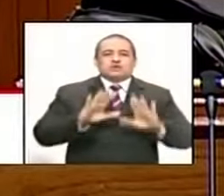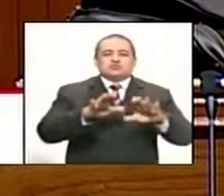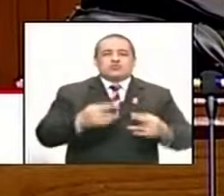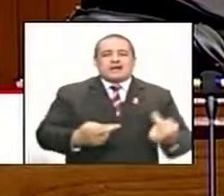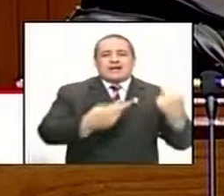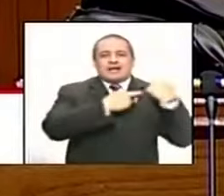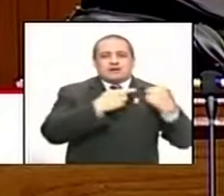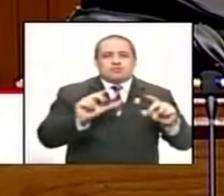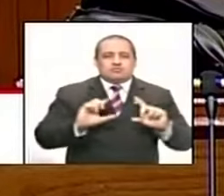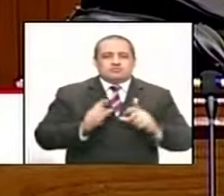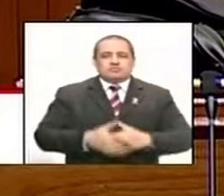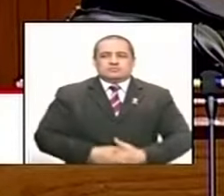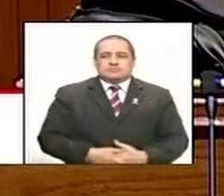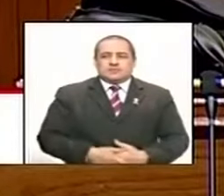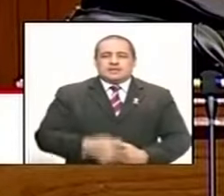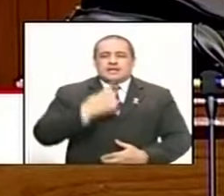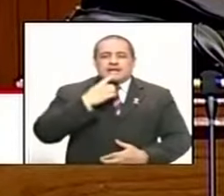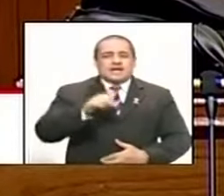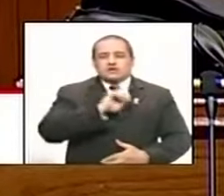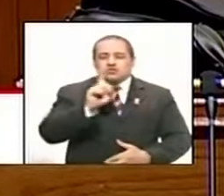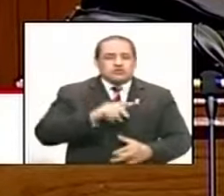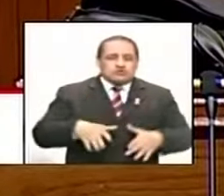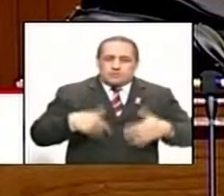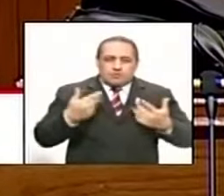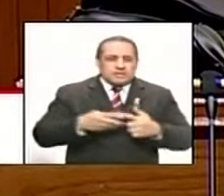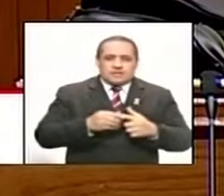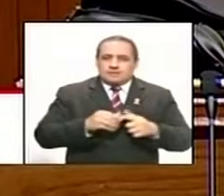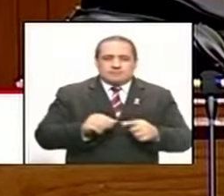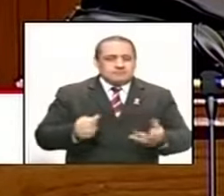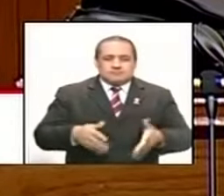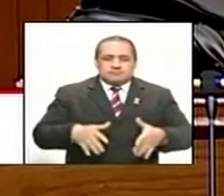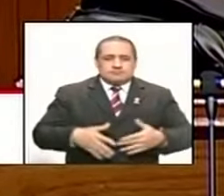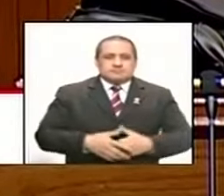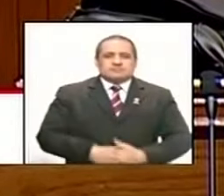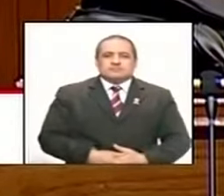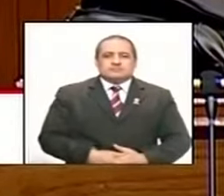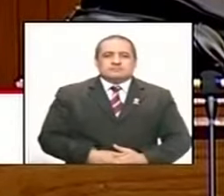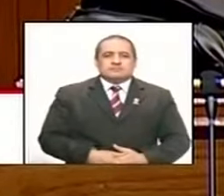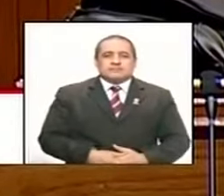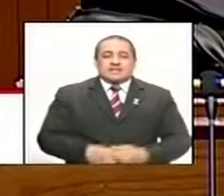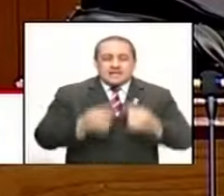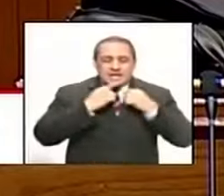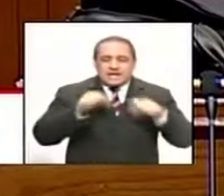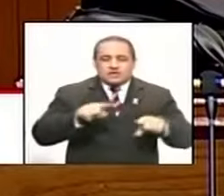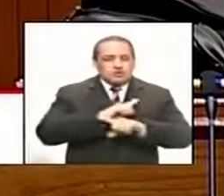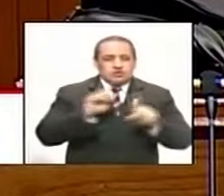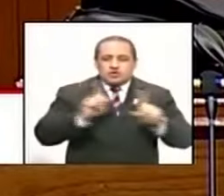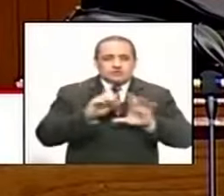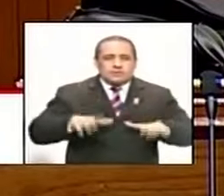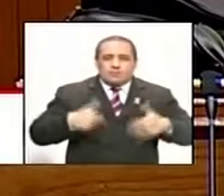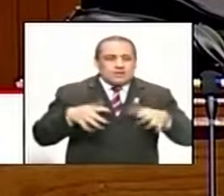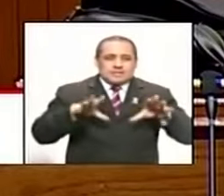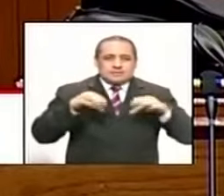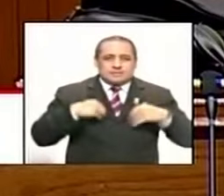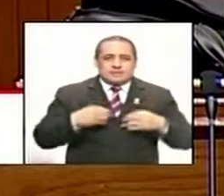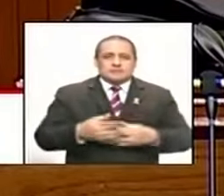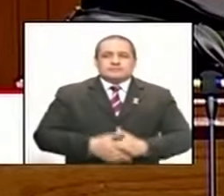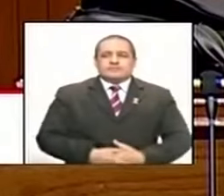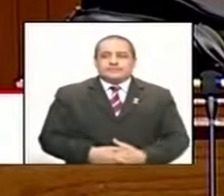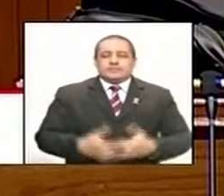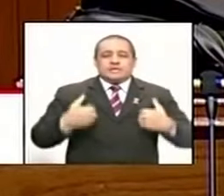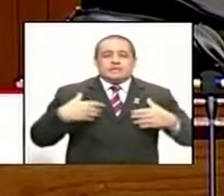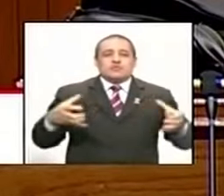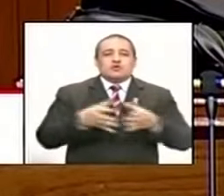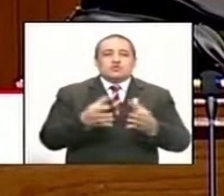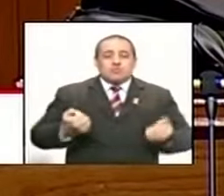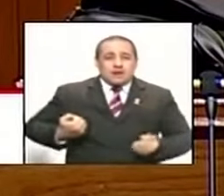cargo. Eso no se puede permitir, Presidenta. Eso no se puede permitir. Desde la bancada